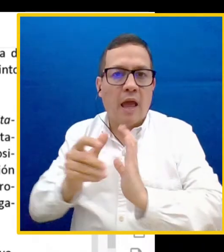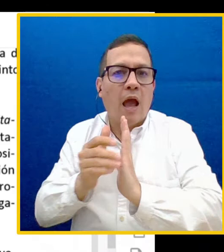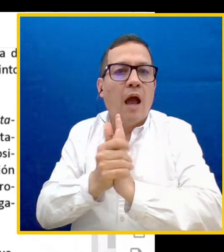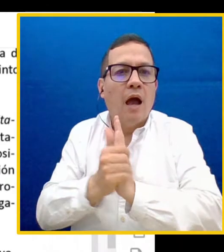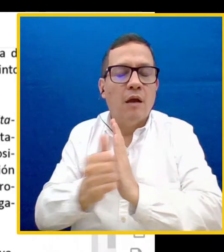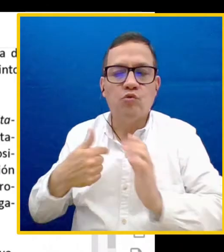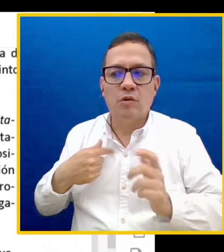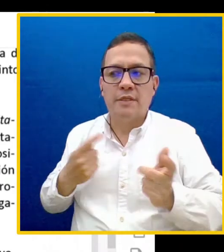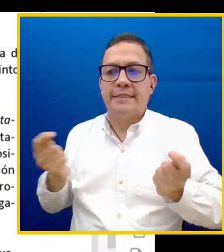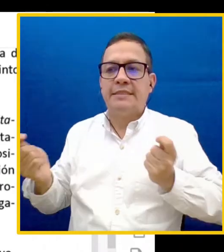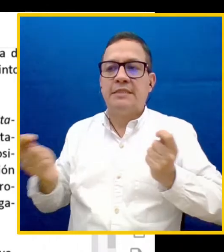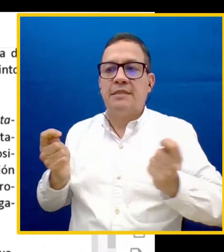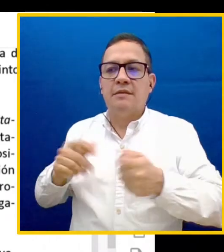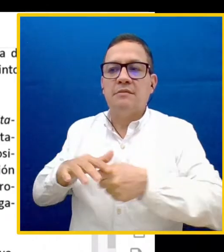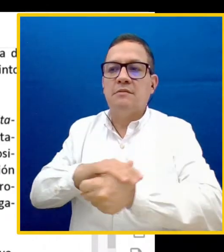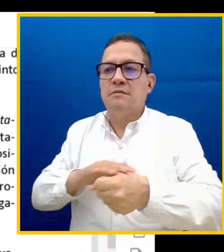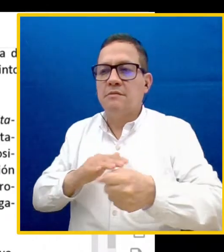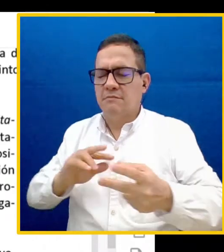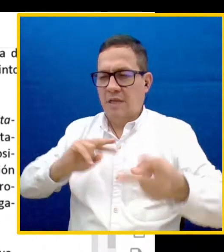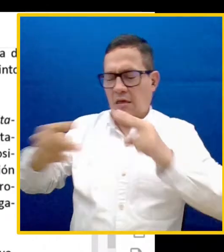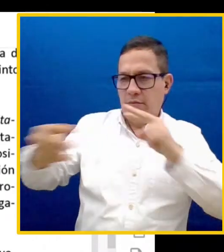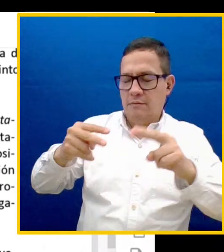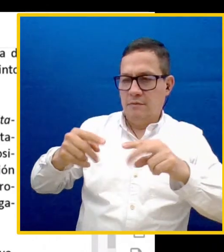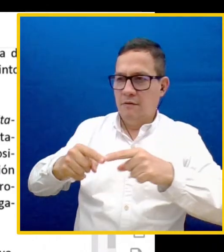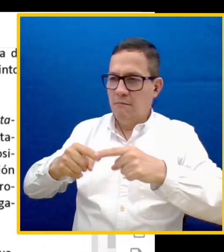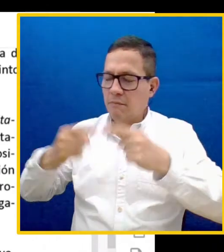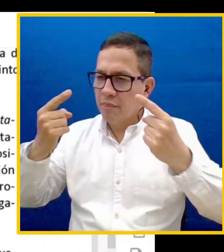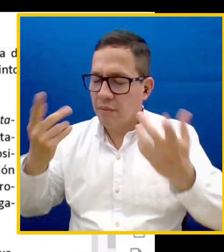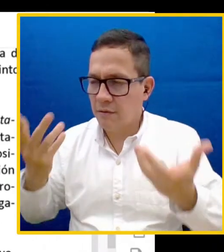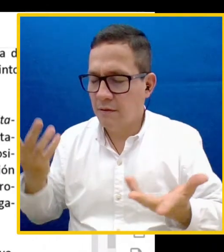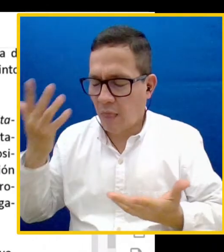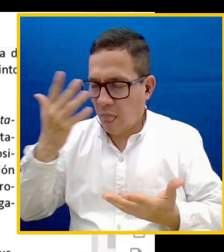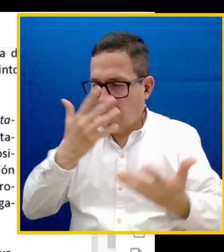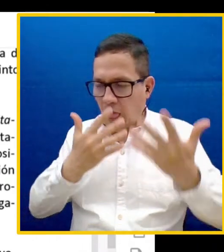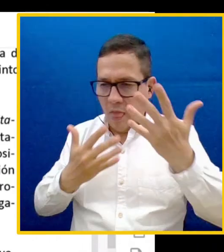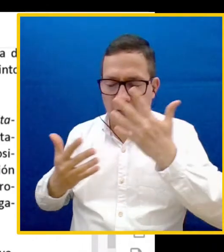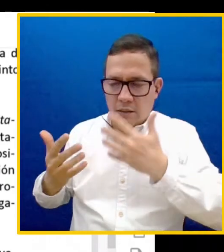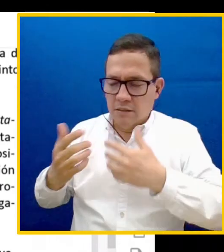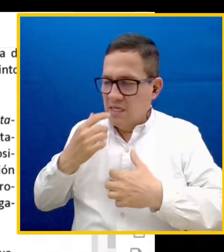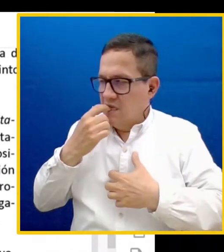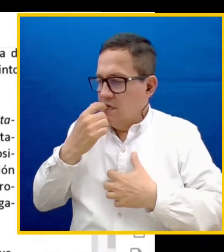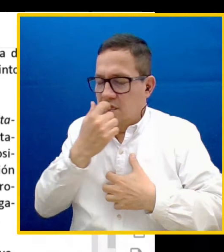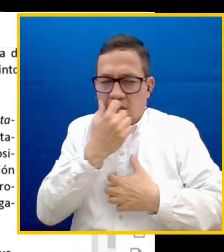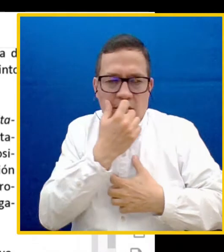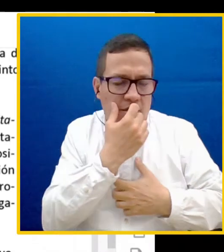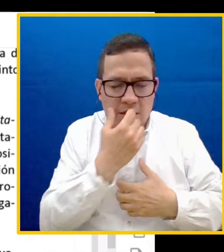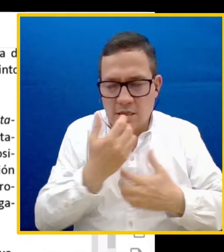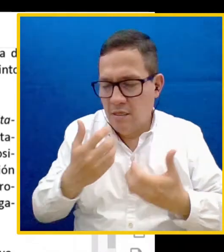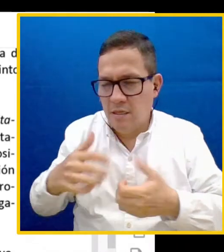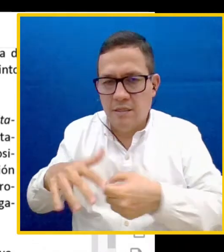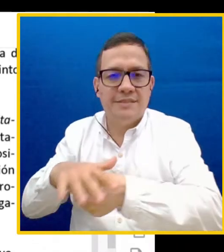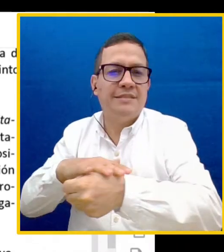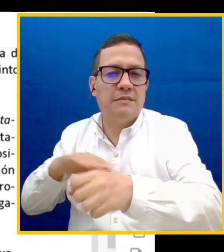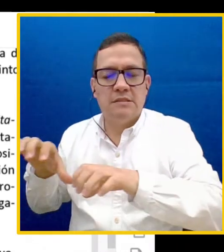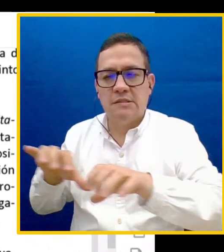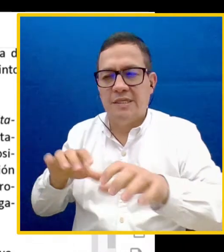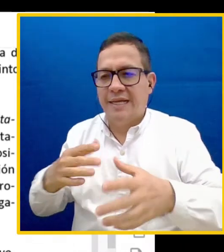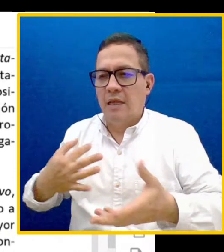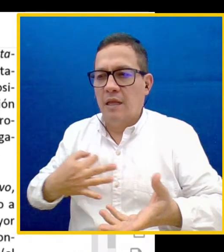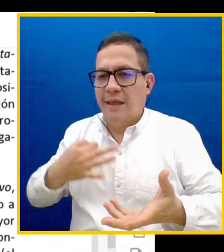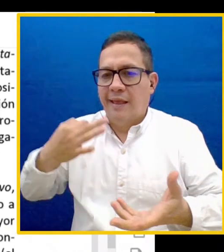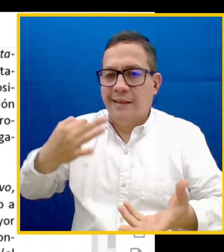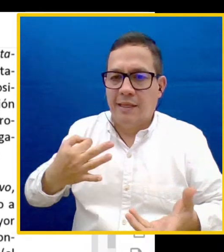en situaciones paradojales, situaciones ambiguas plagadas de momentos de incertidumbre y dilemas éticos.